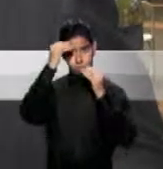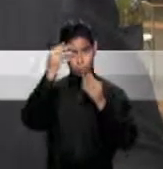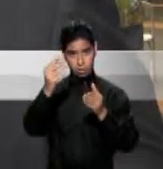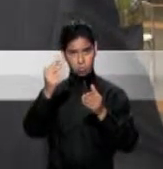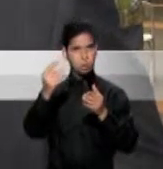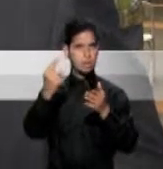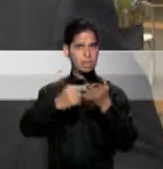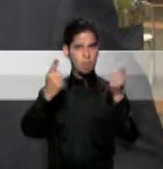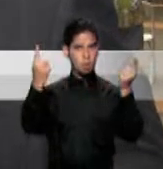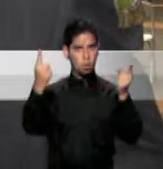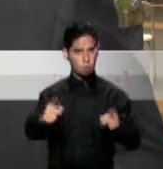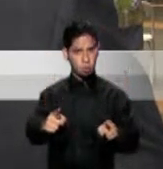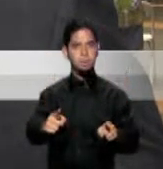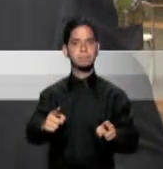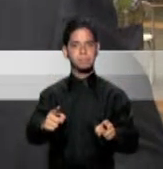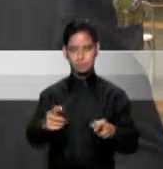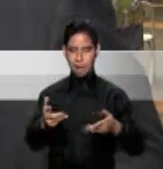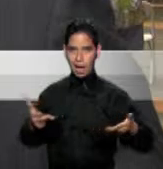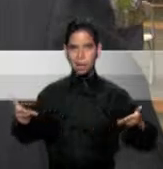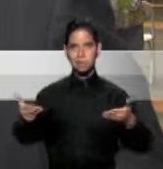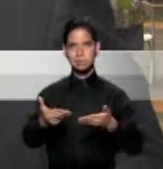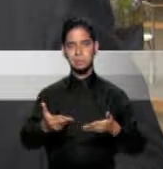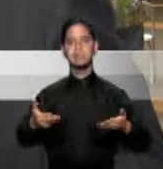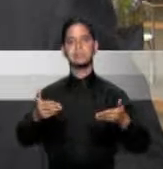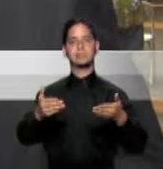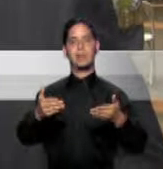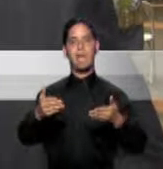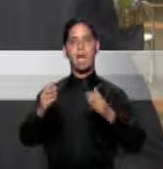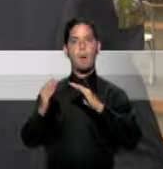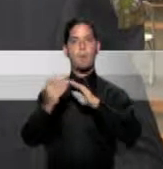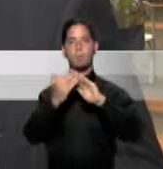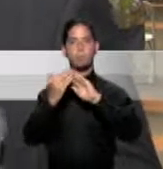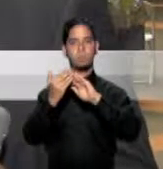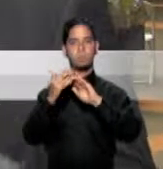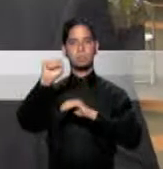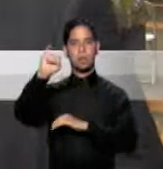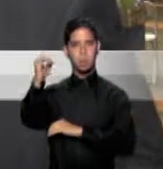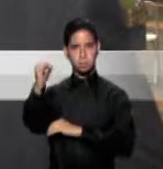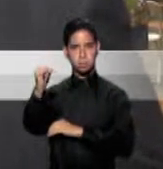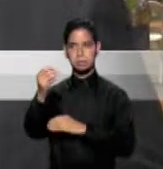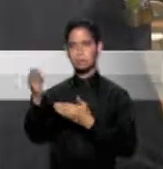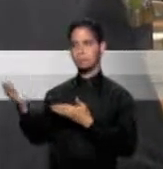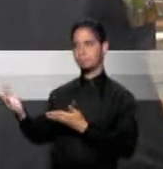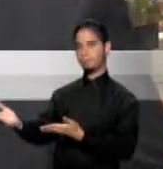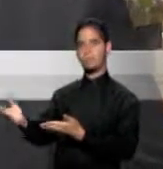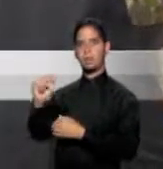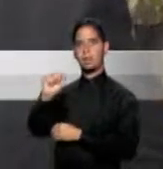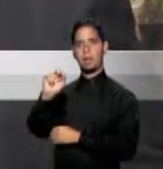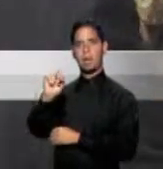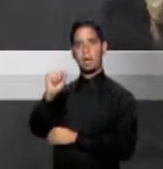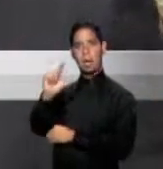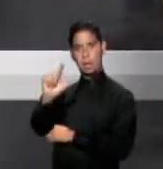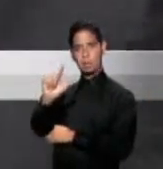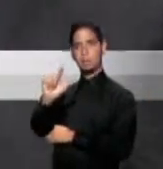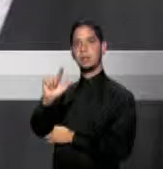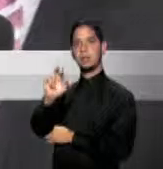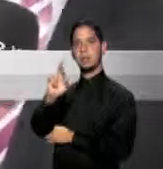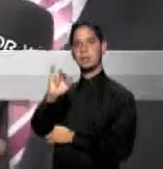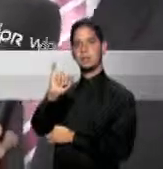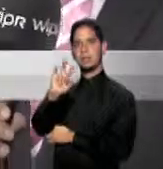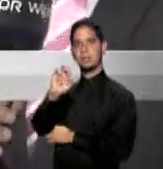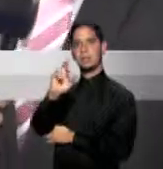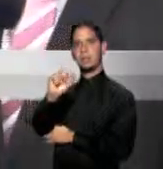lo que está sucediendo en este momento acá en el municipio de San Juan, conversamos con Ángel Rivera García, director del programa